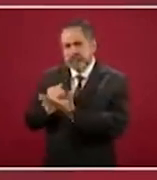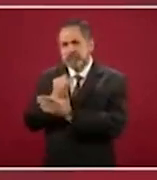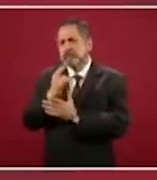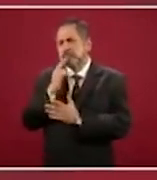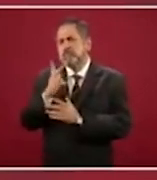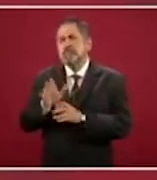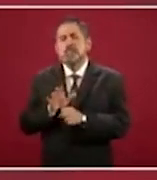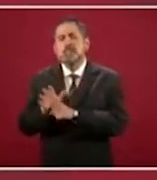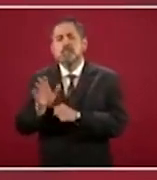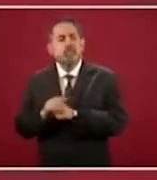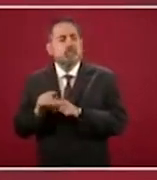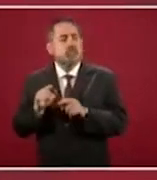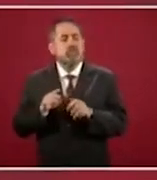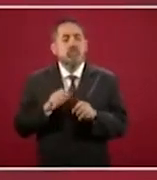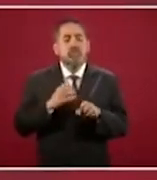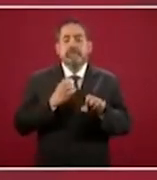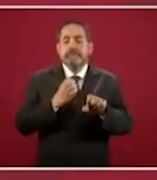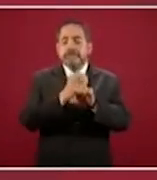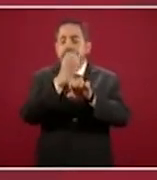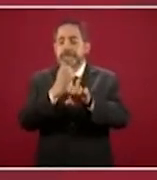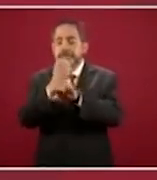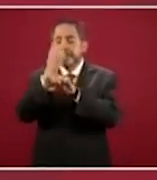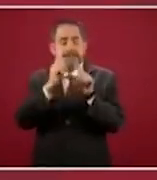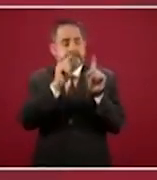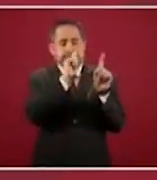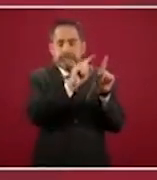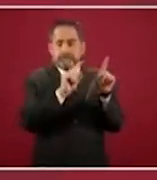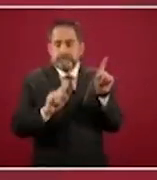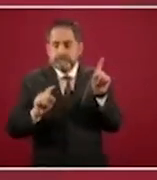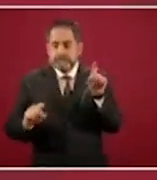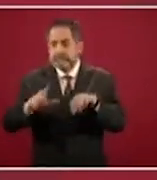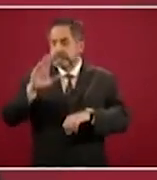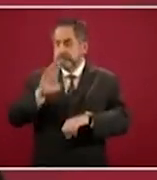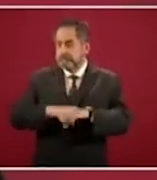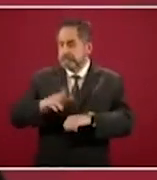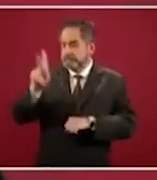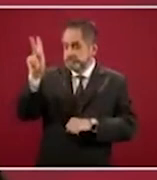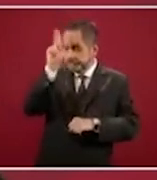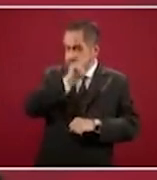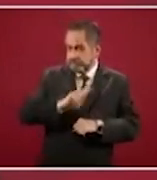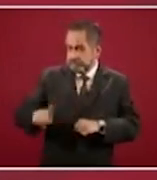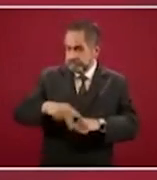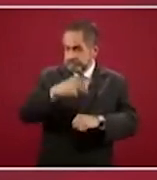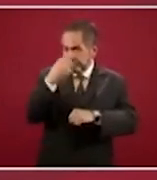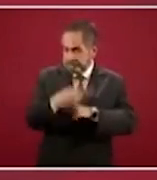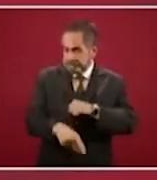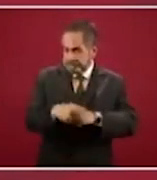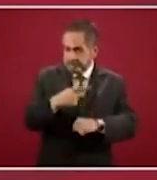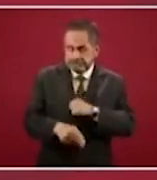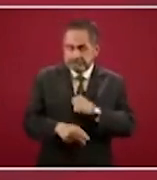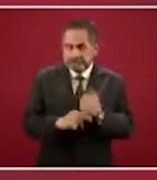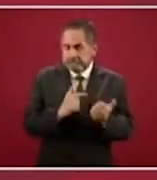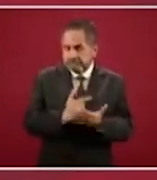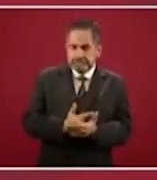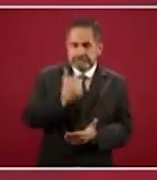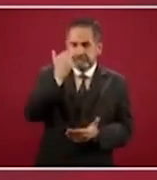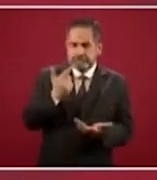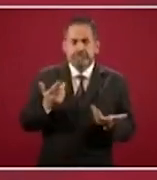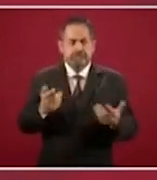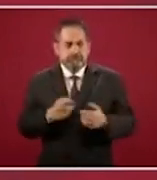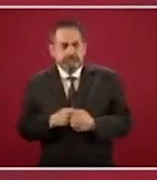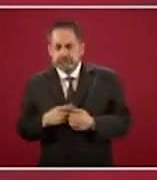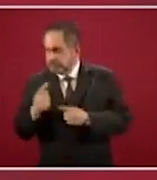cuáles eran los estados en los cuales había ese índice de una manera muy elevada y